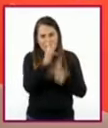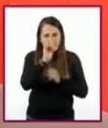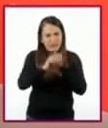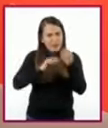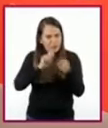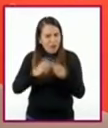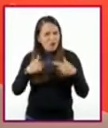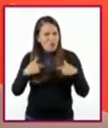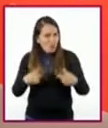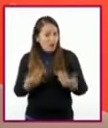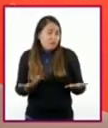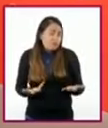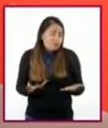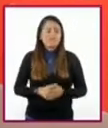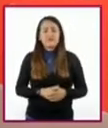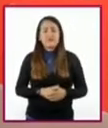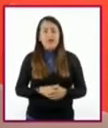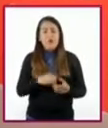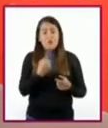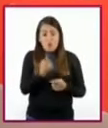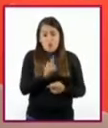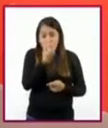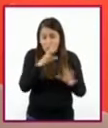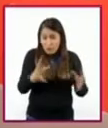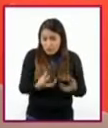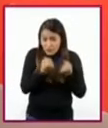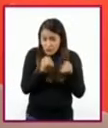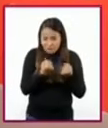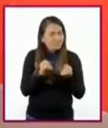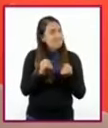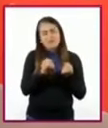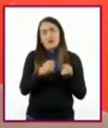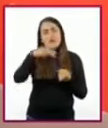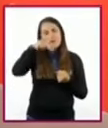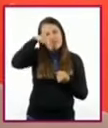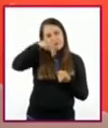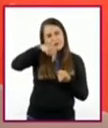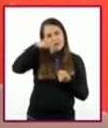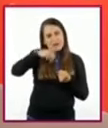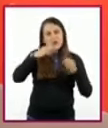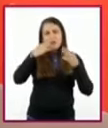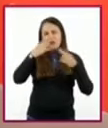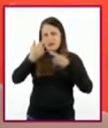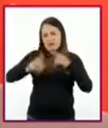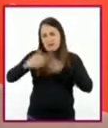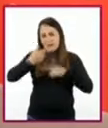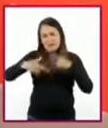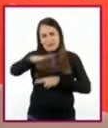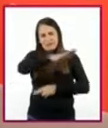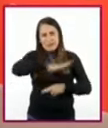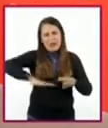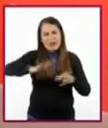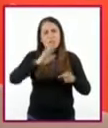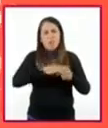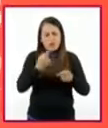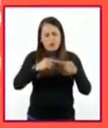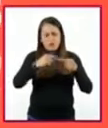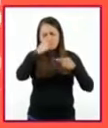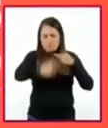Sí, maestro, no hay escape. Se devuelve el nitrógeno al ambiente, pues el ciclo debe continuar.